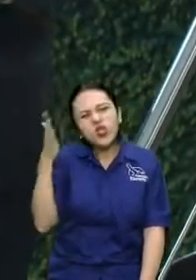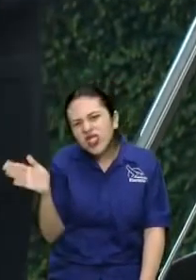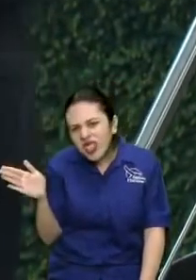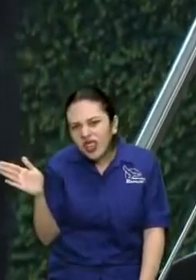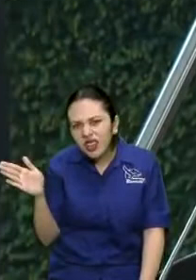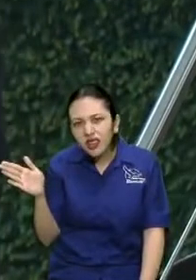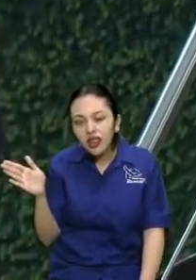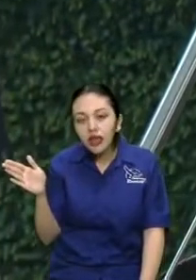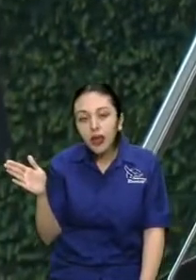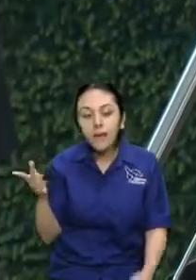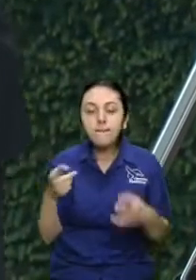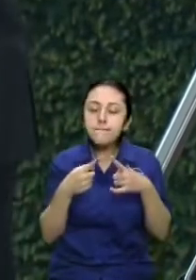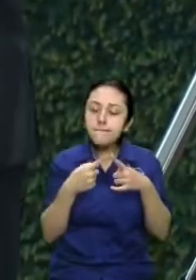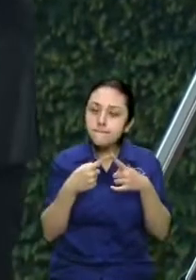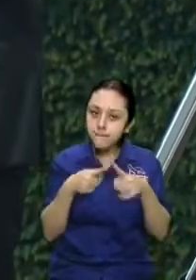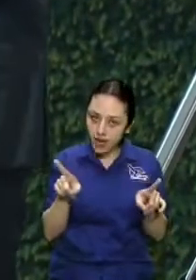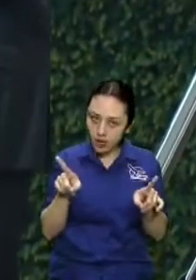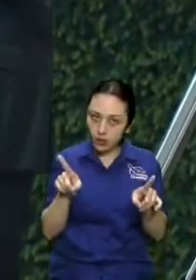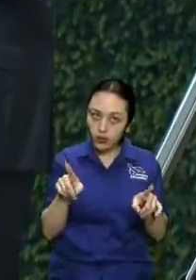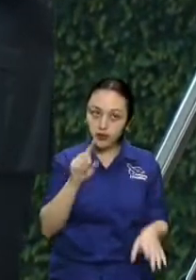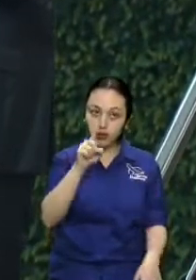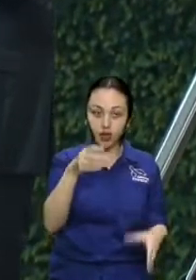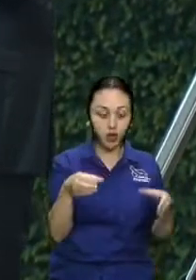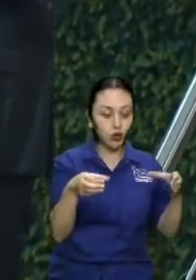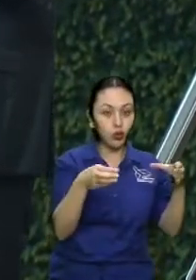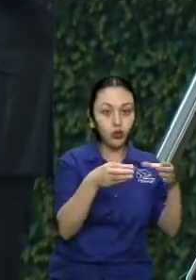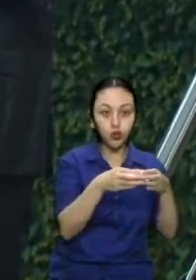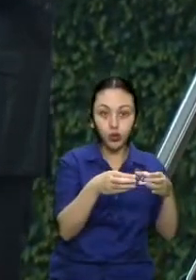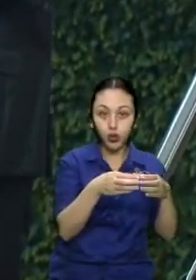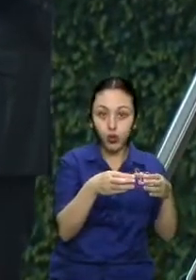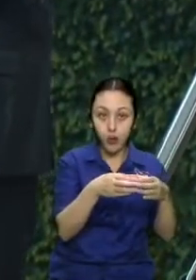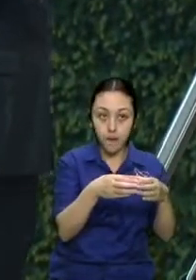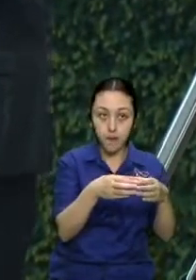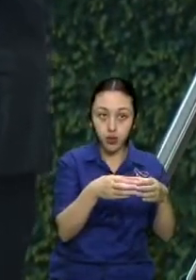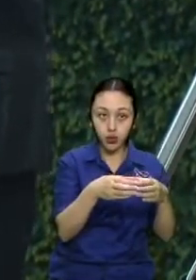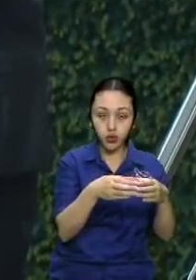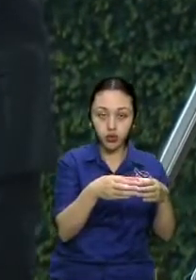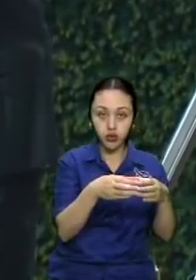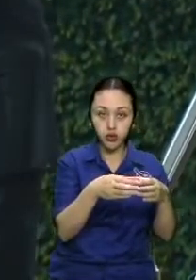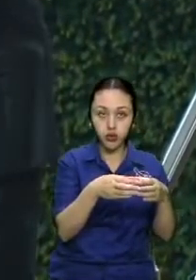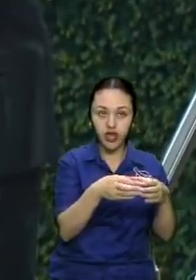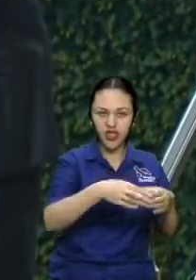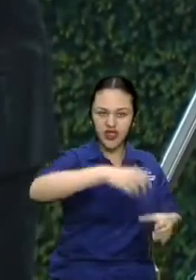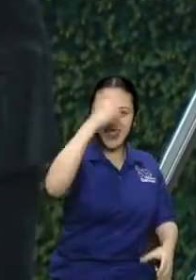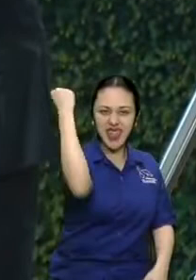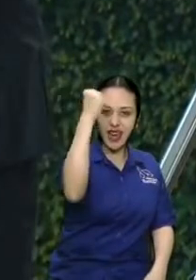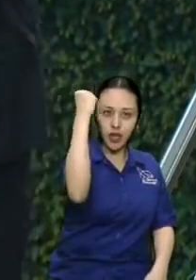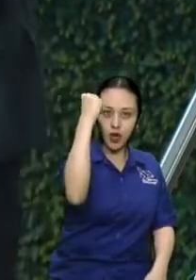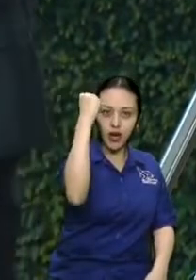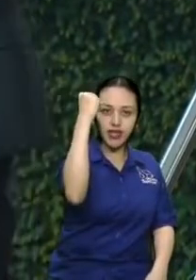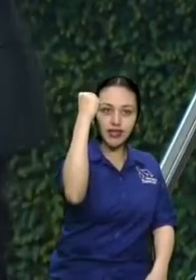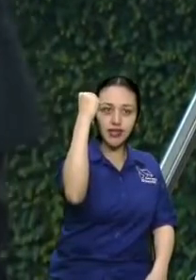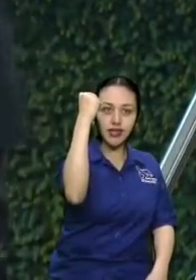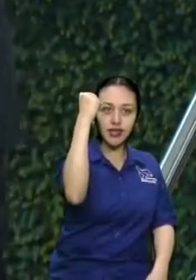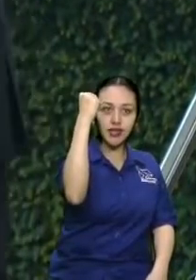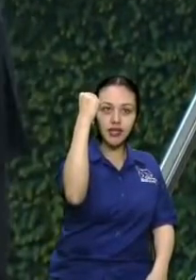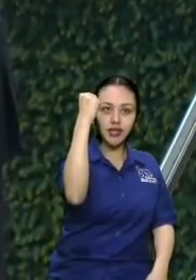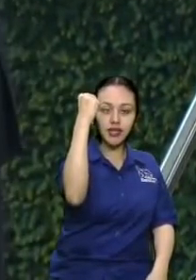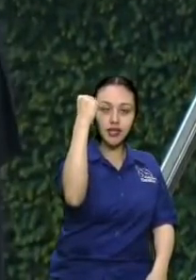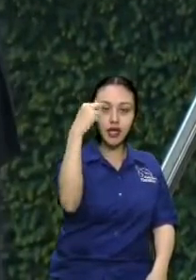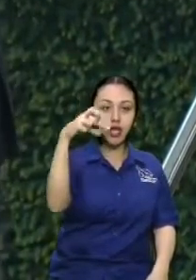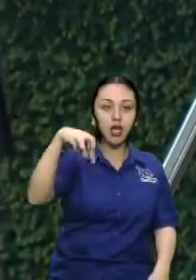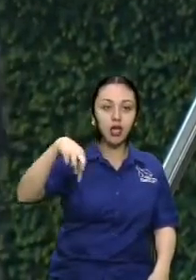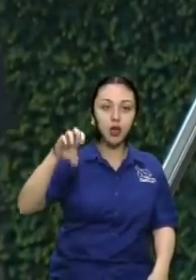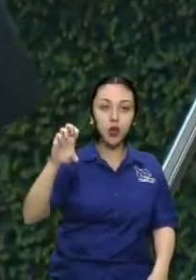no sé bien de eso. Entonces hay algunos que son campeones en un peso menor, aumentan de